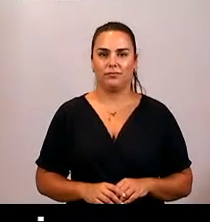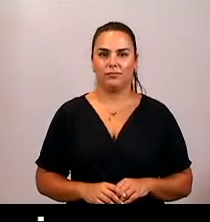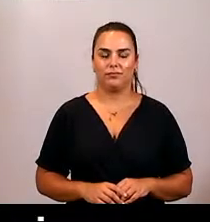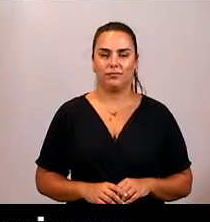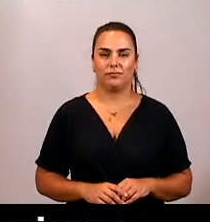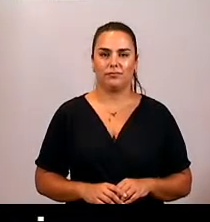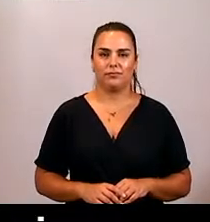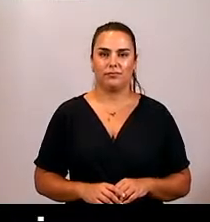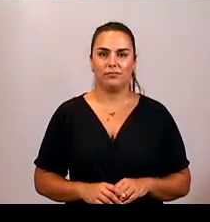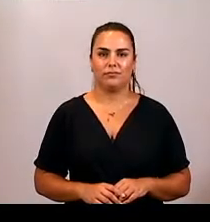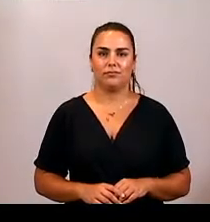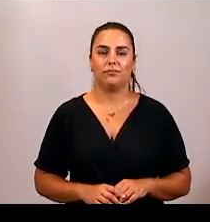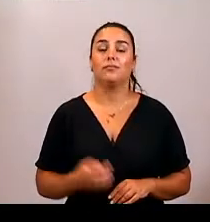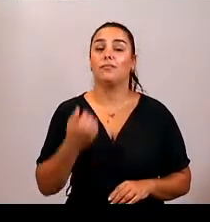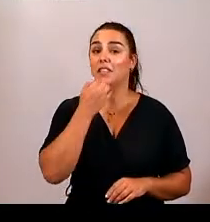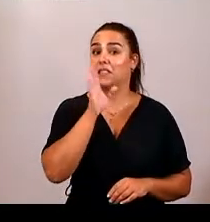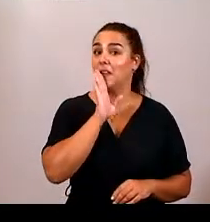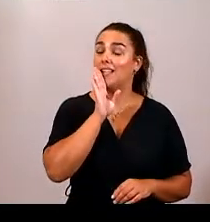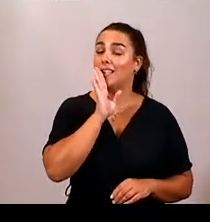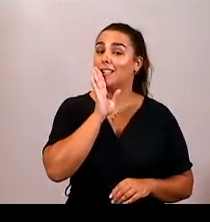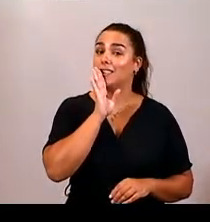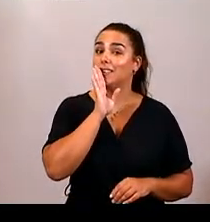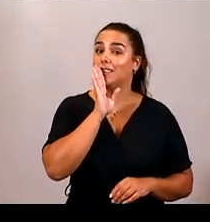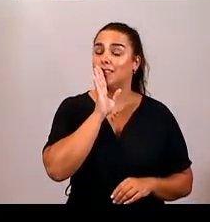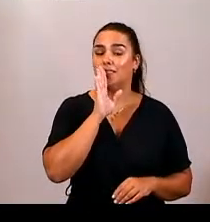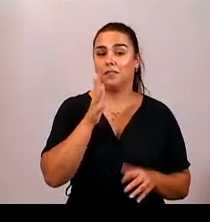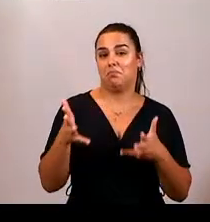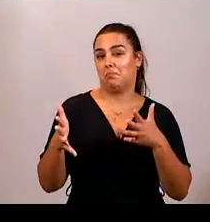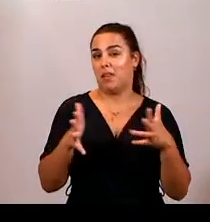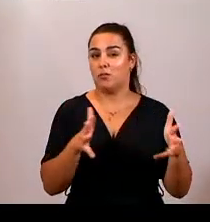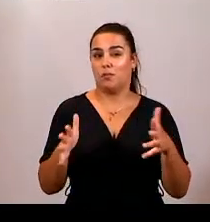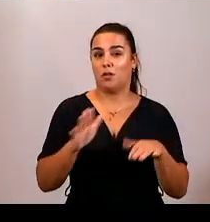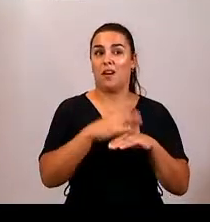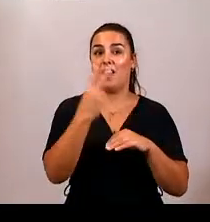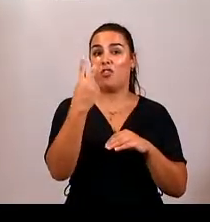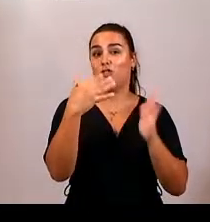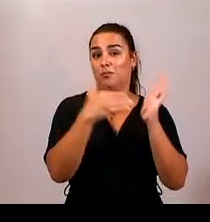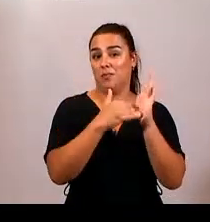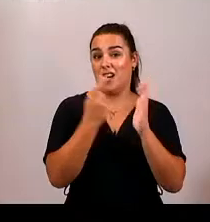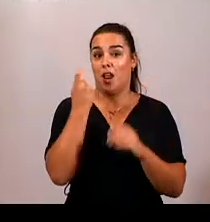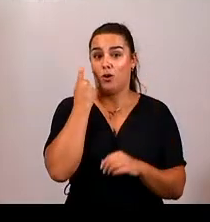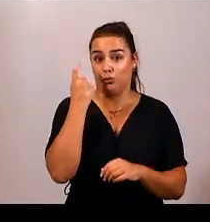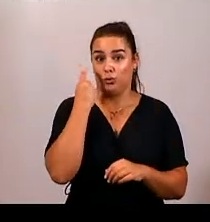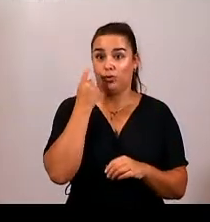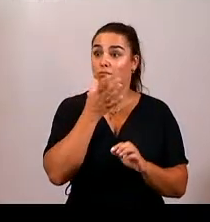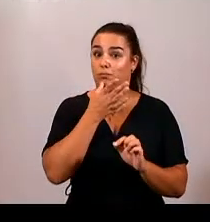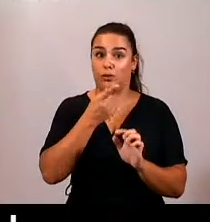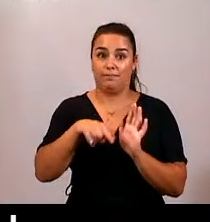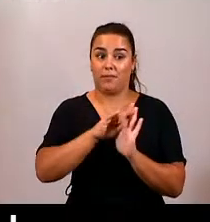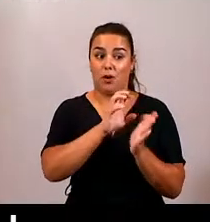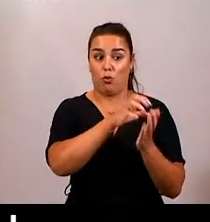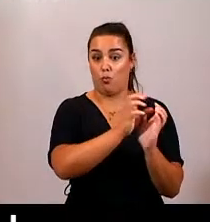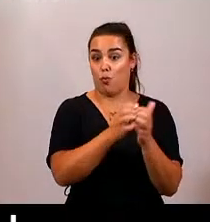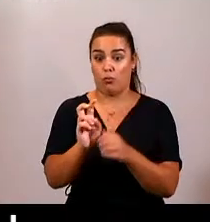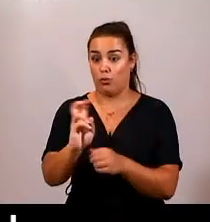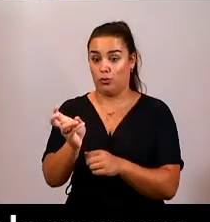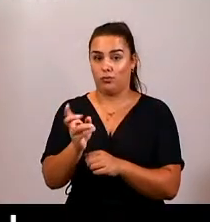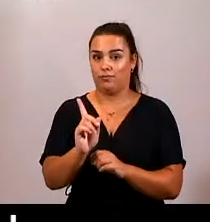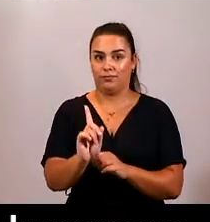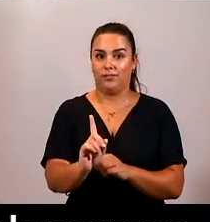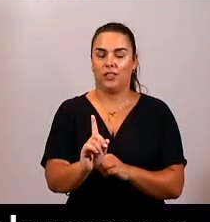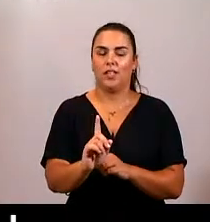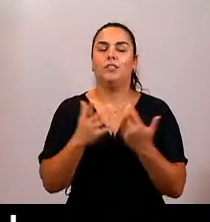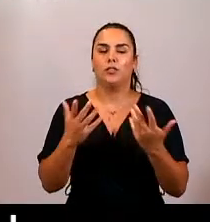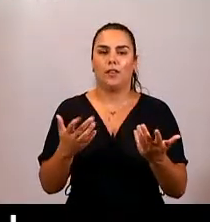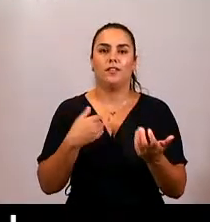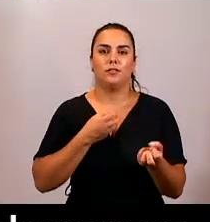Vamos a ver. Como les decía, va aproximadamente para unos 2.000 alumnos, que son los que no están en los otros grupos.